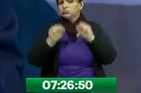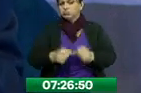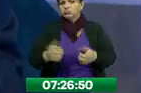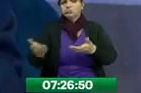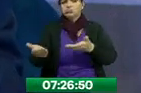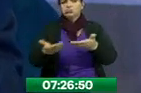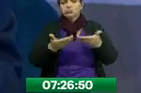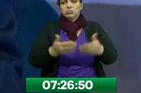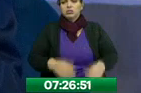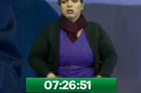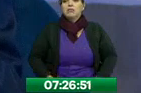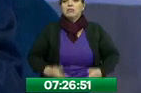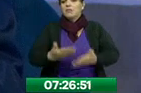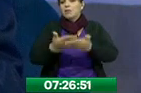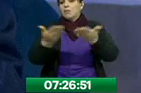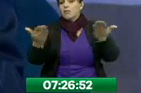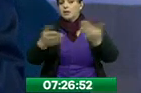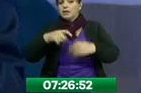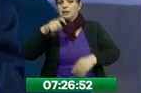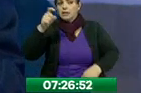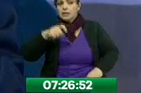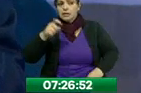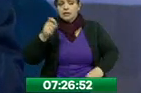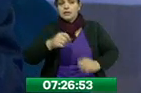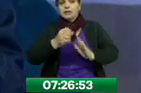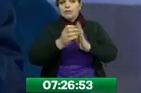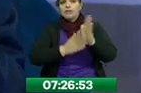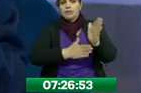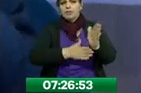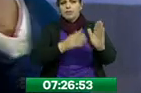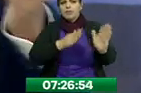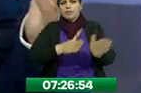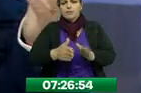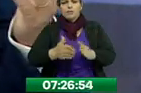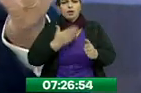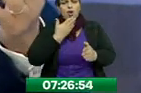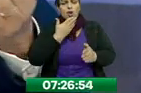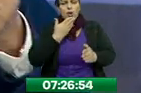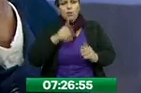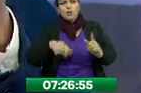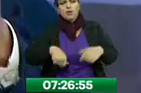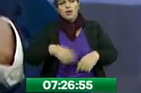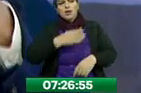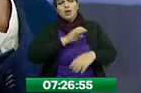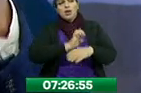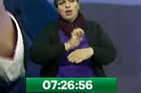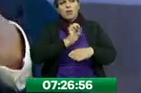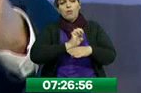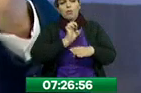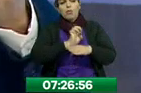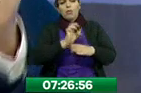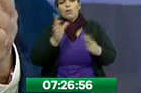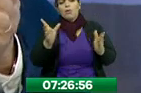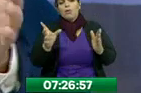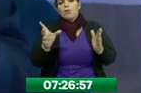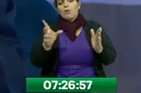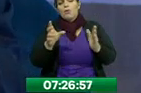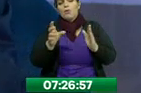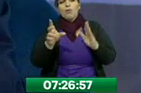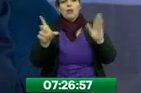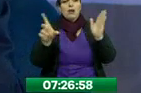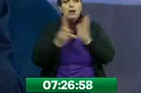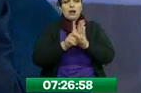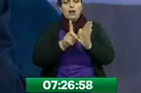una economía moderna, abierta al mundo, donde el Ecuador pueda competir sin complejos y sin miedo.